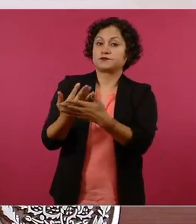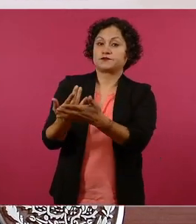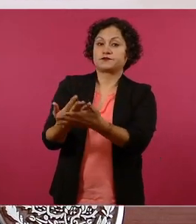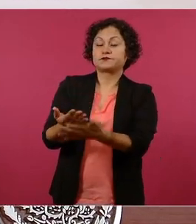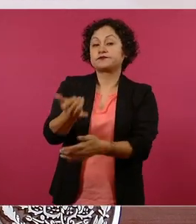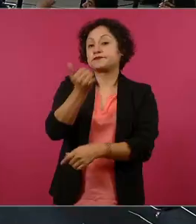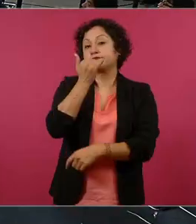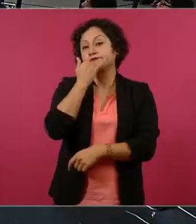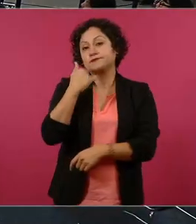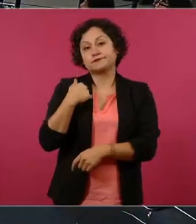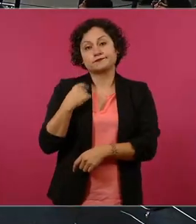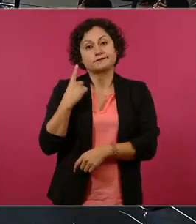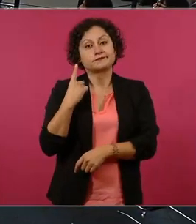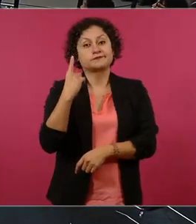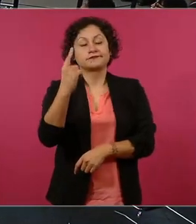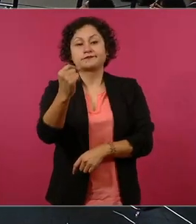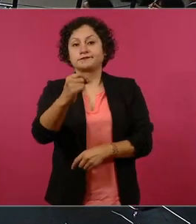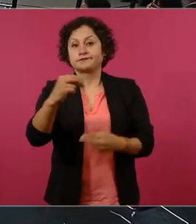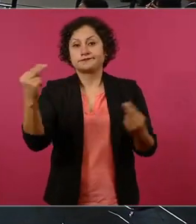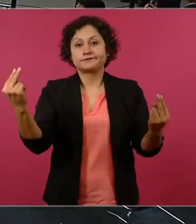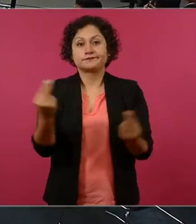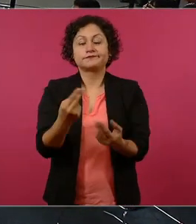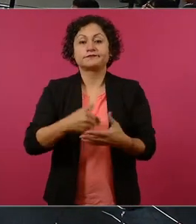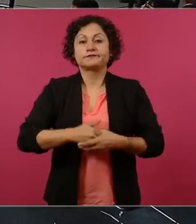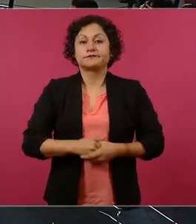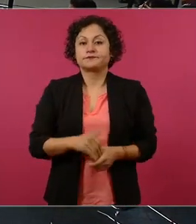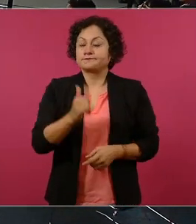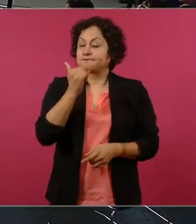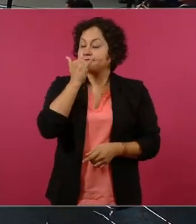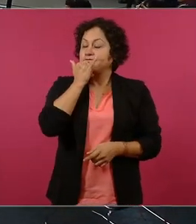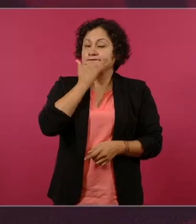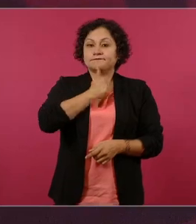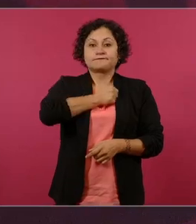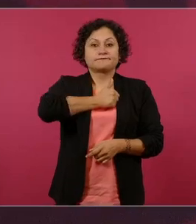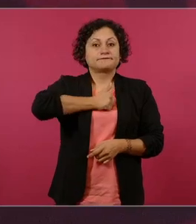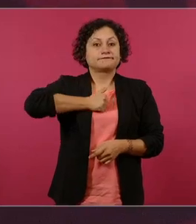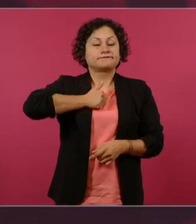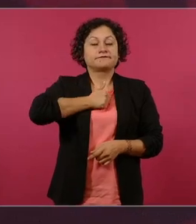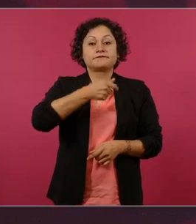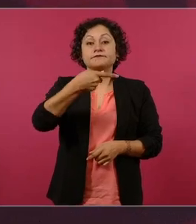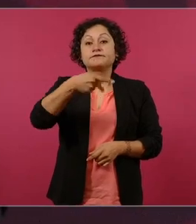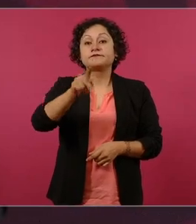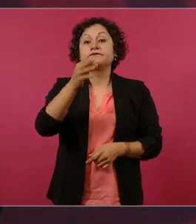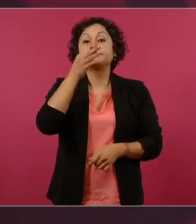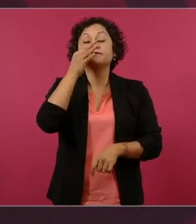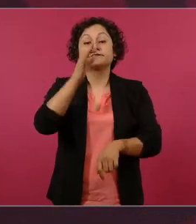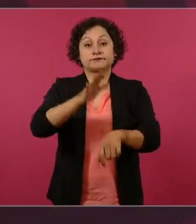que ir lo lamento mucho pero es que saben